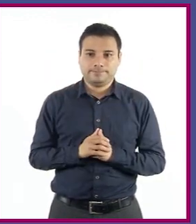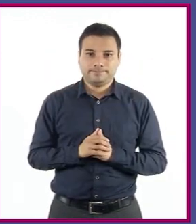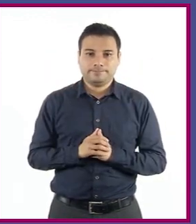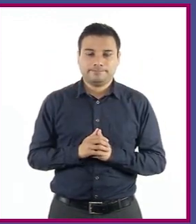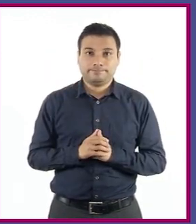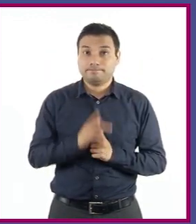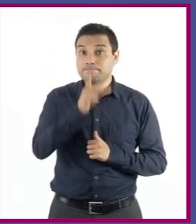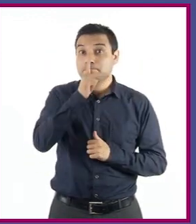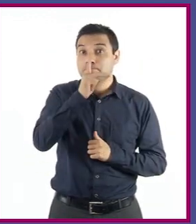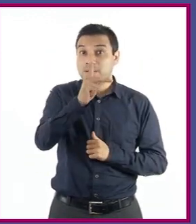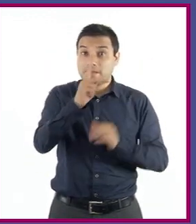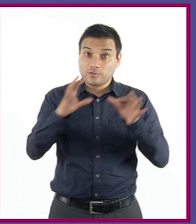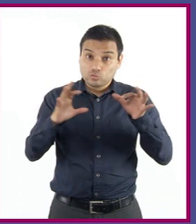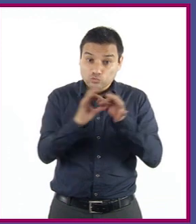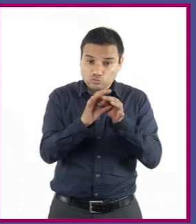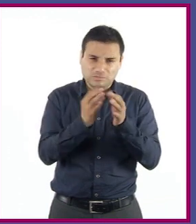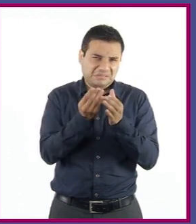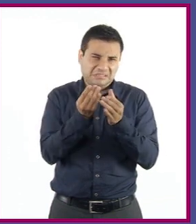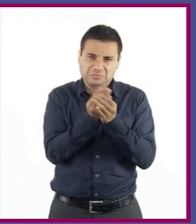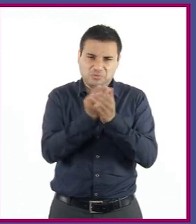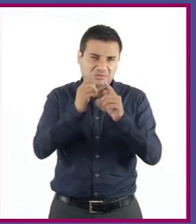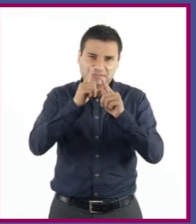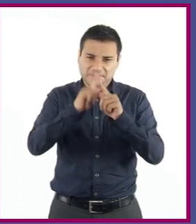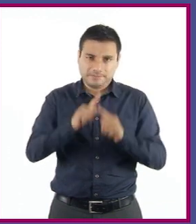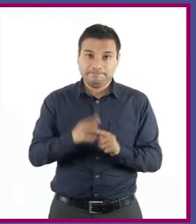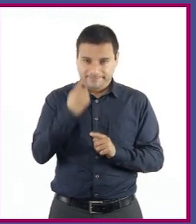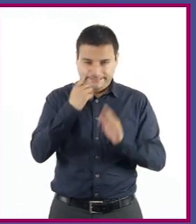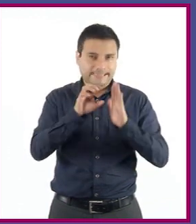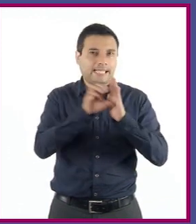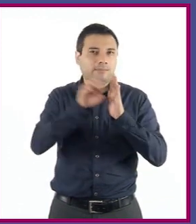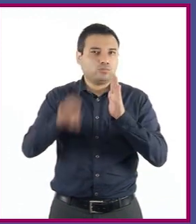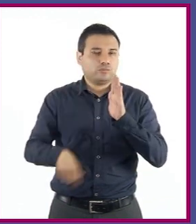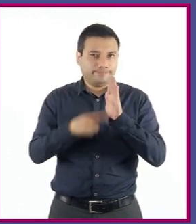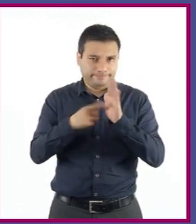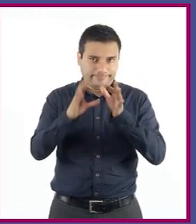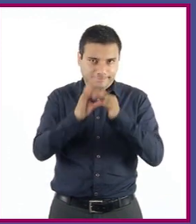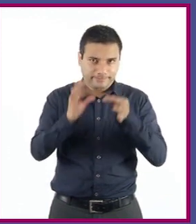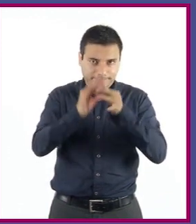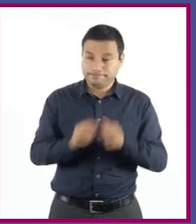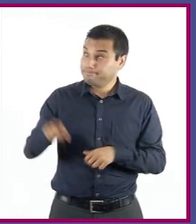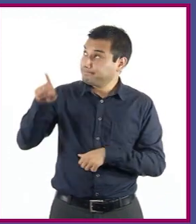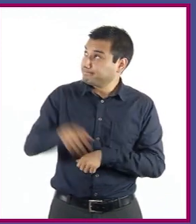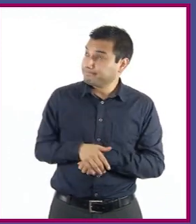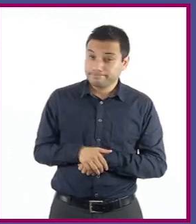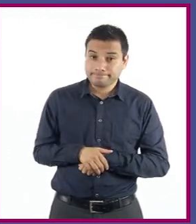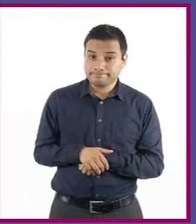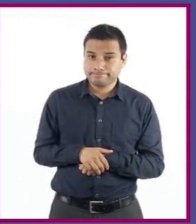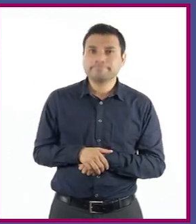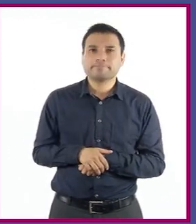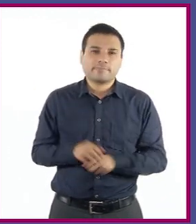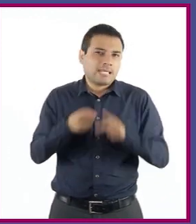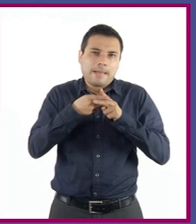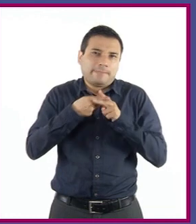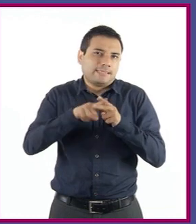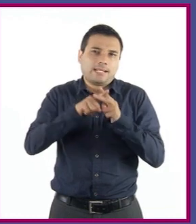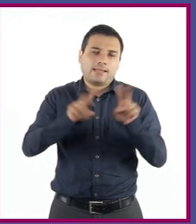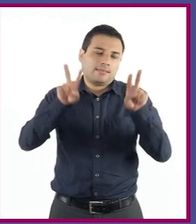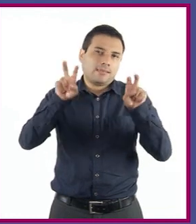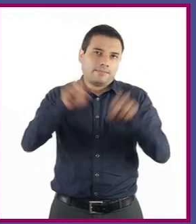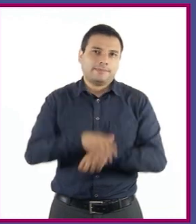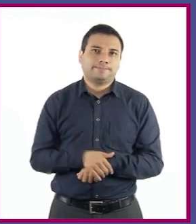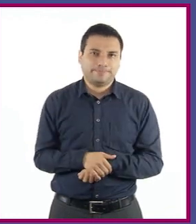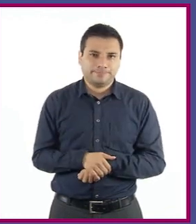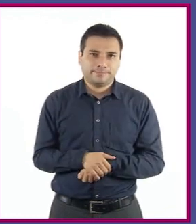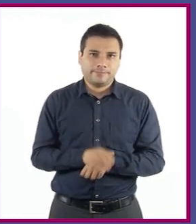Los conectores pueden ser de diversos tipos. Vamos a ver algunos. Introducción. Es una frase que inicia el tema del que se trata la